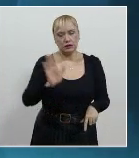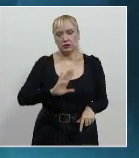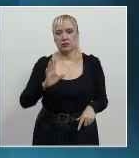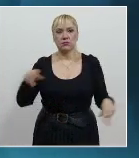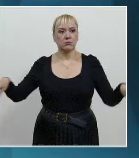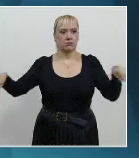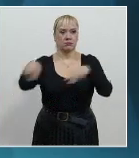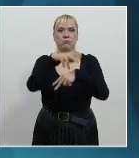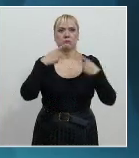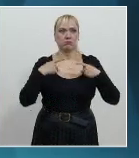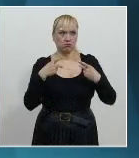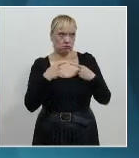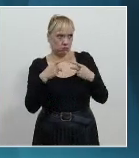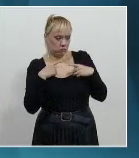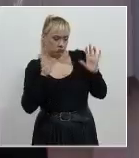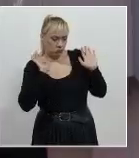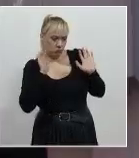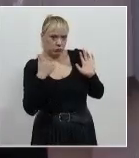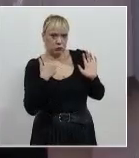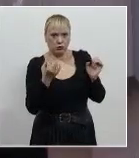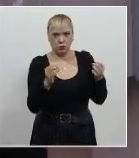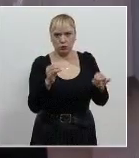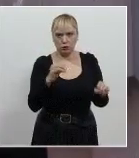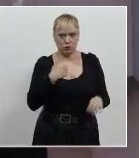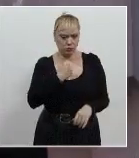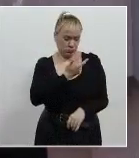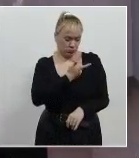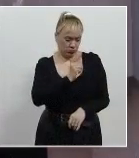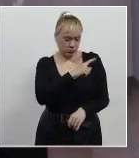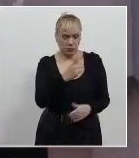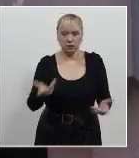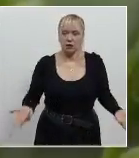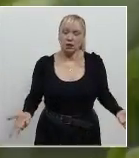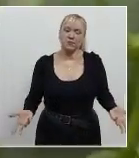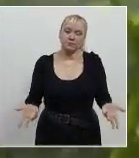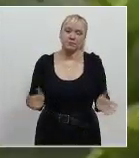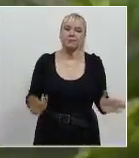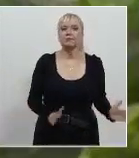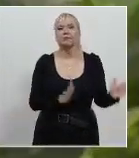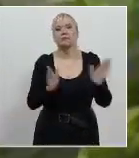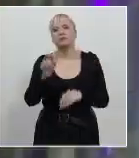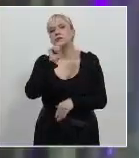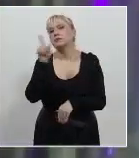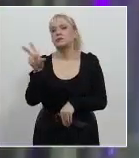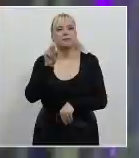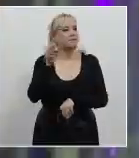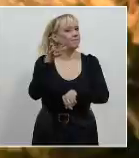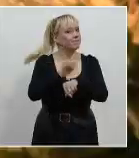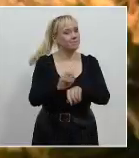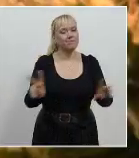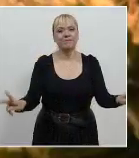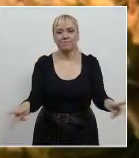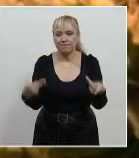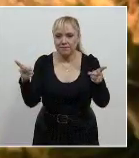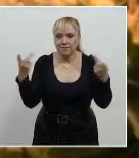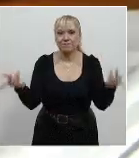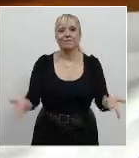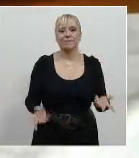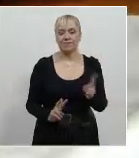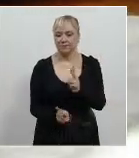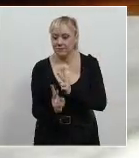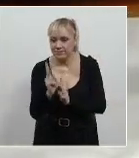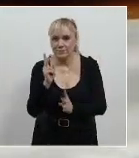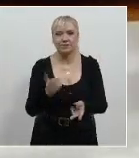que no hayan brindado su autorización. En tanto, la Corte no autorizó la comercialización, suministro, enajenación